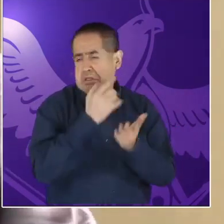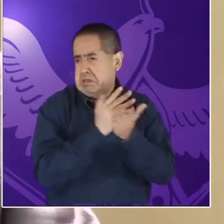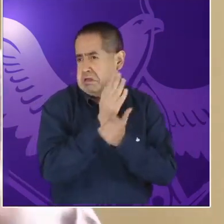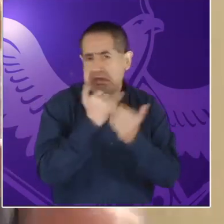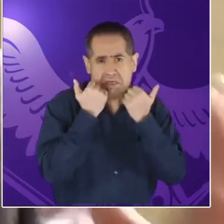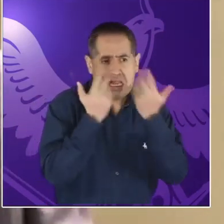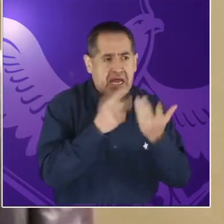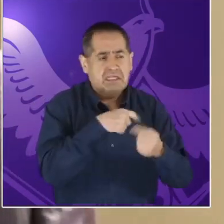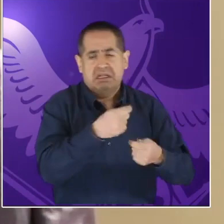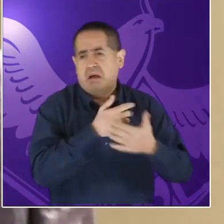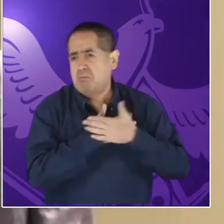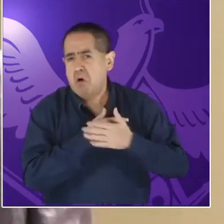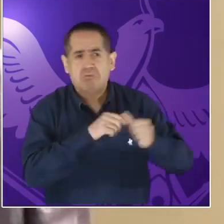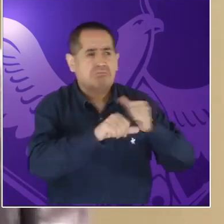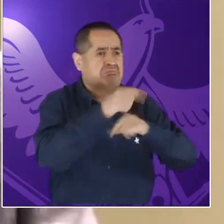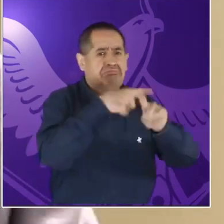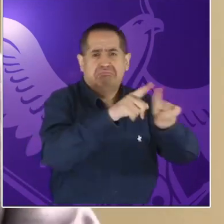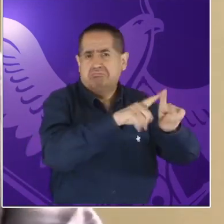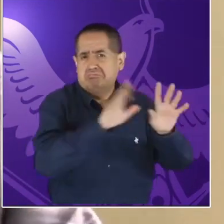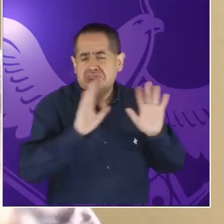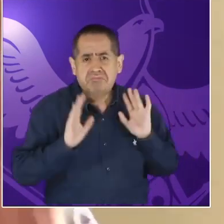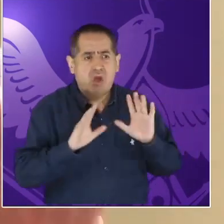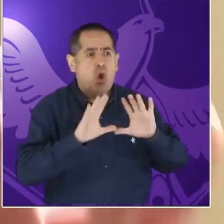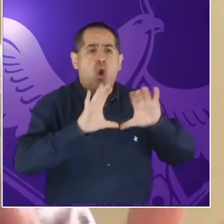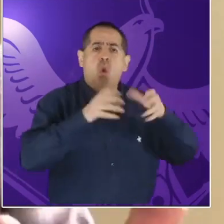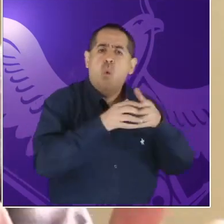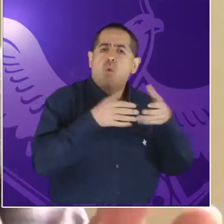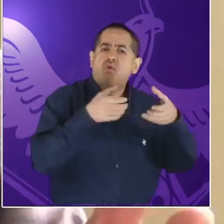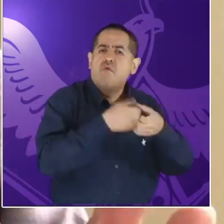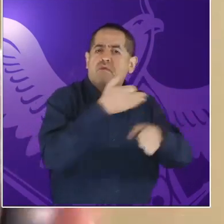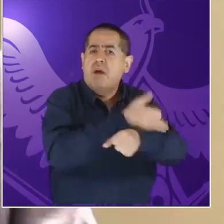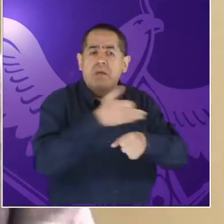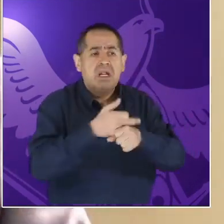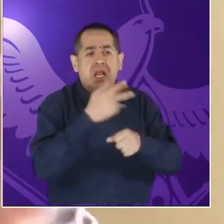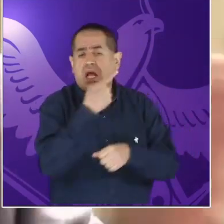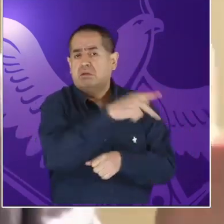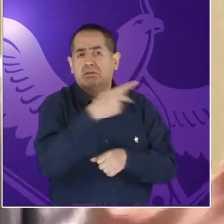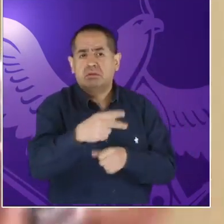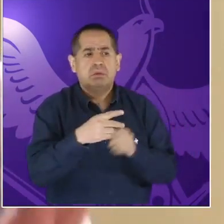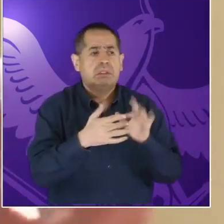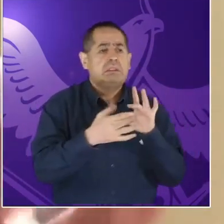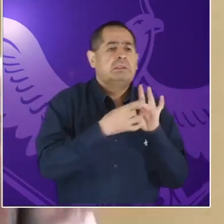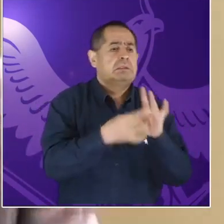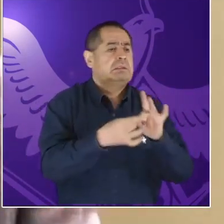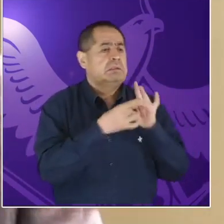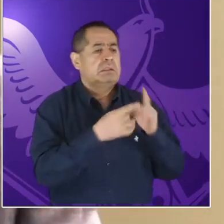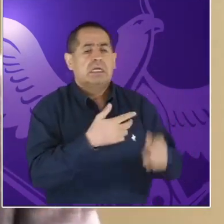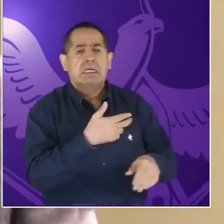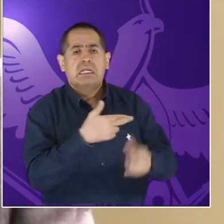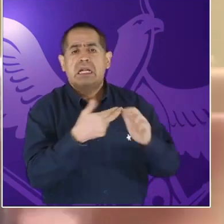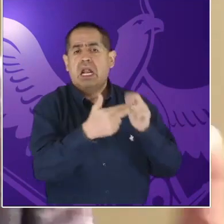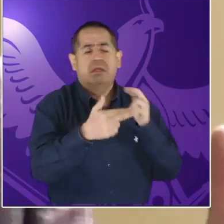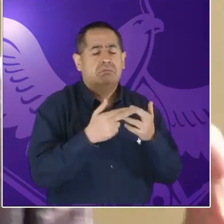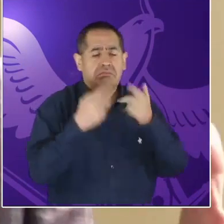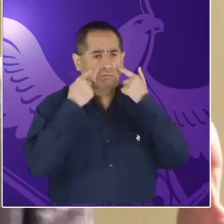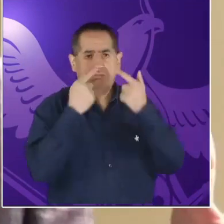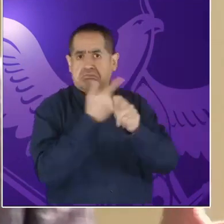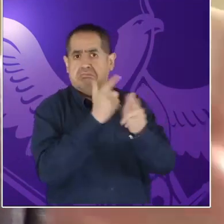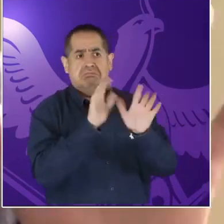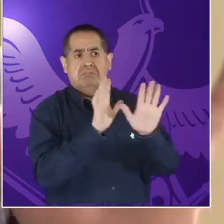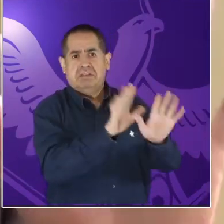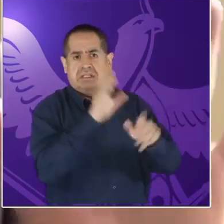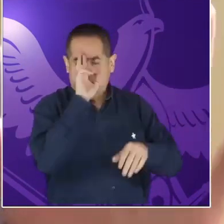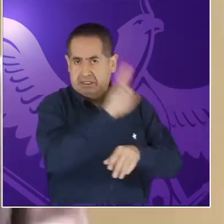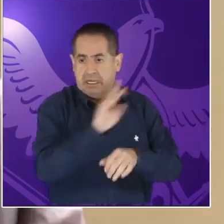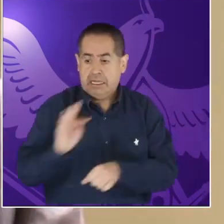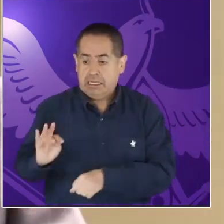sexogenérica, las relaciones amorosas, el tema de la unidad familiar, de las relaciones y los vínculos familiares y el matrimonio